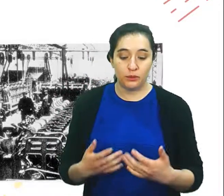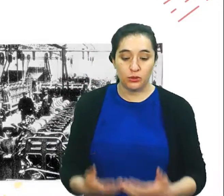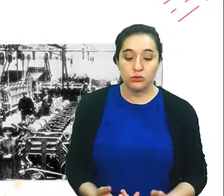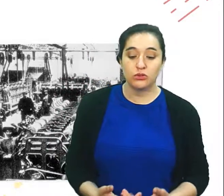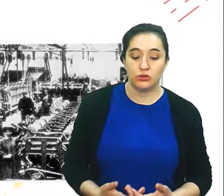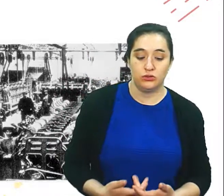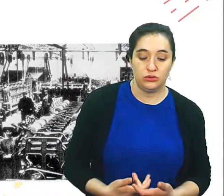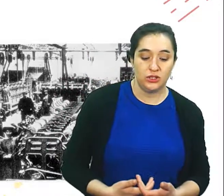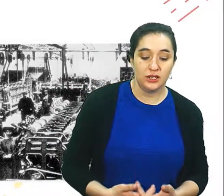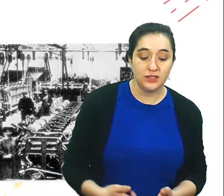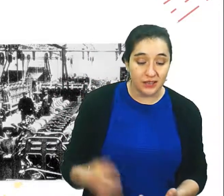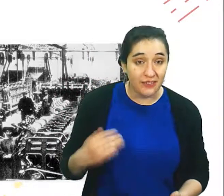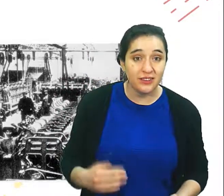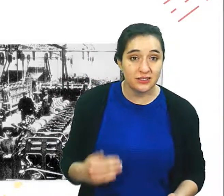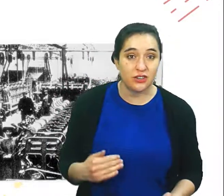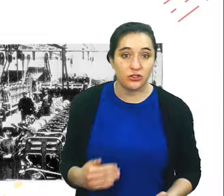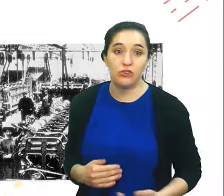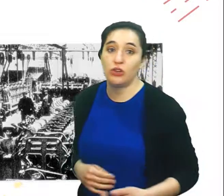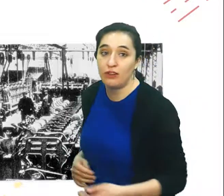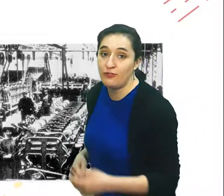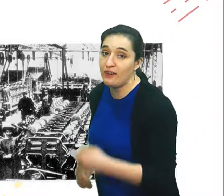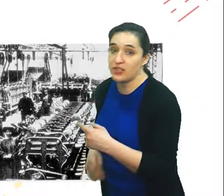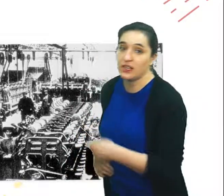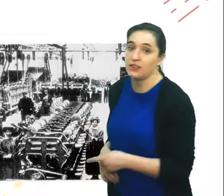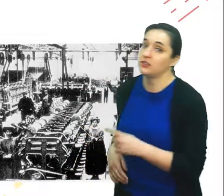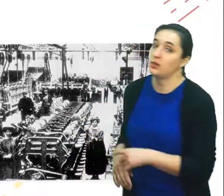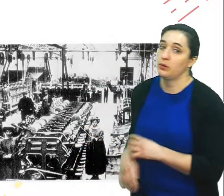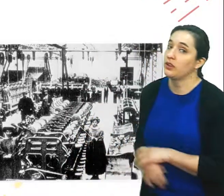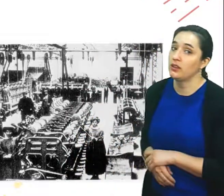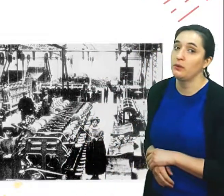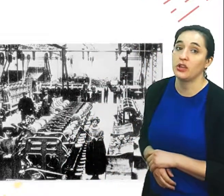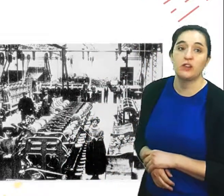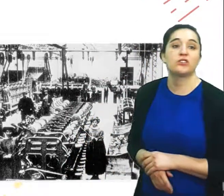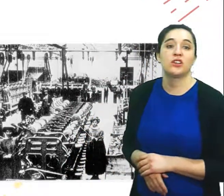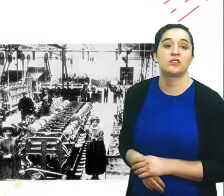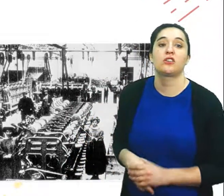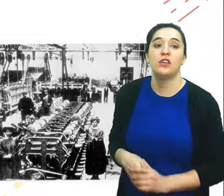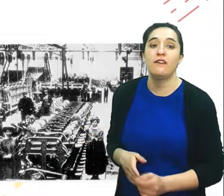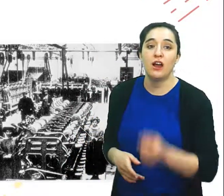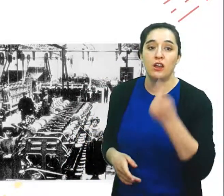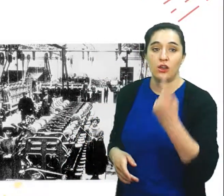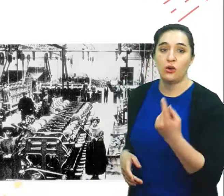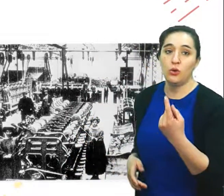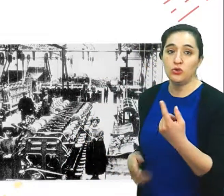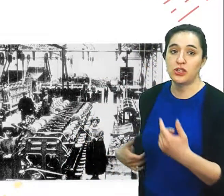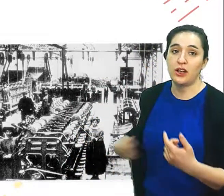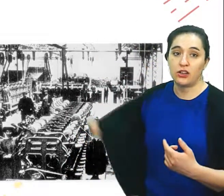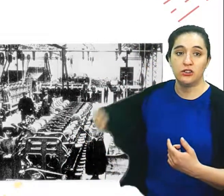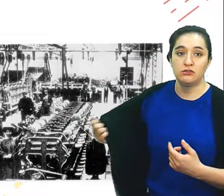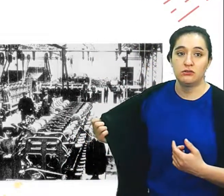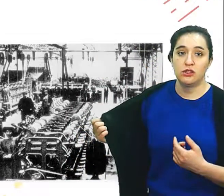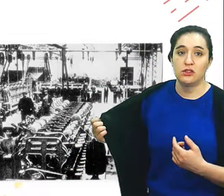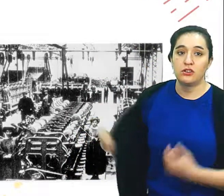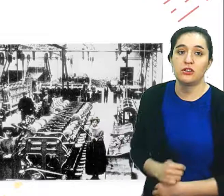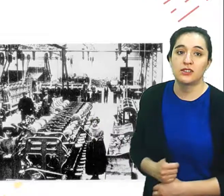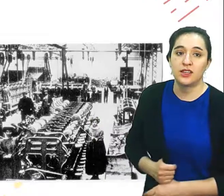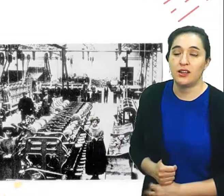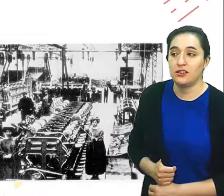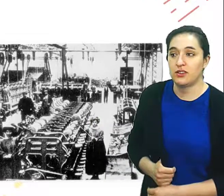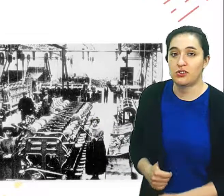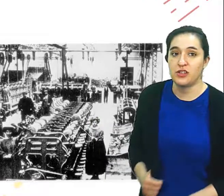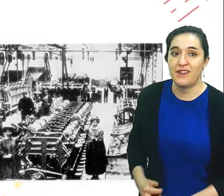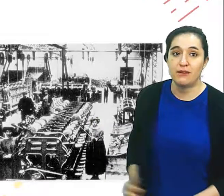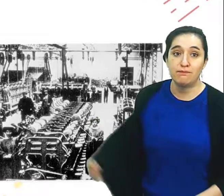los productos que se estaban desarrollando en las fábricas, como este, porque ya no se desarrollaba un chaleco, sino que